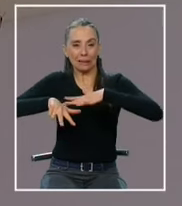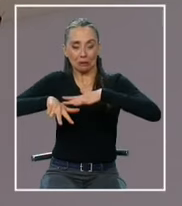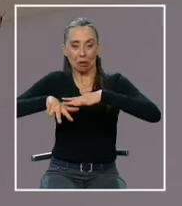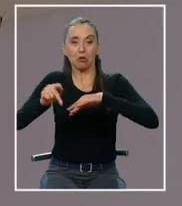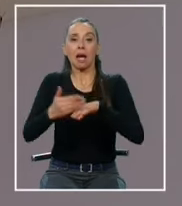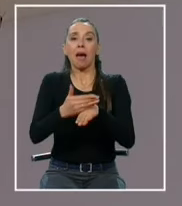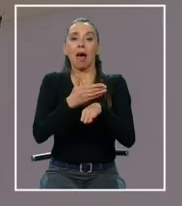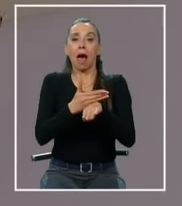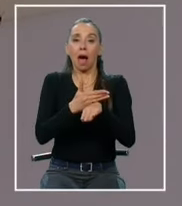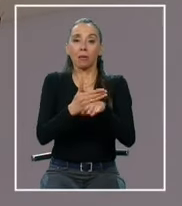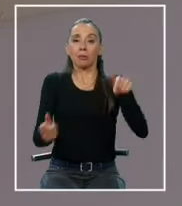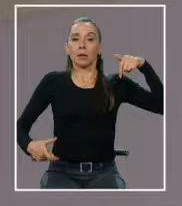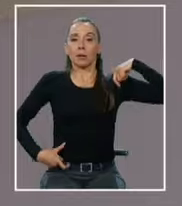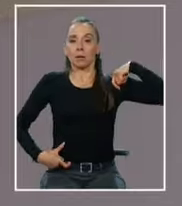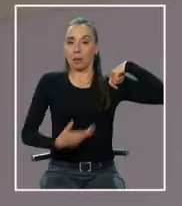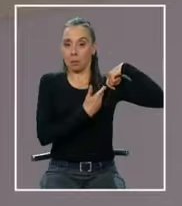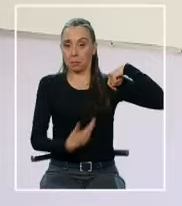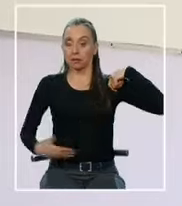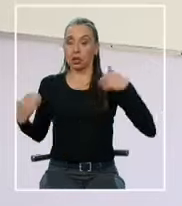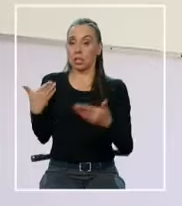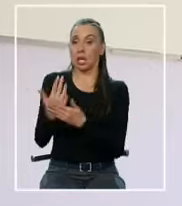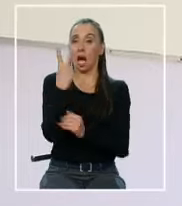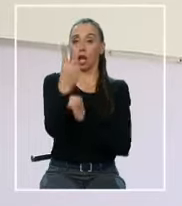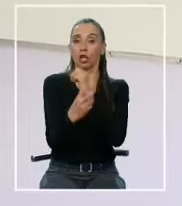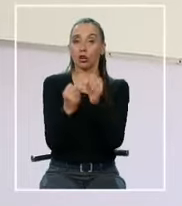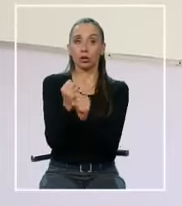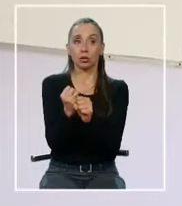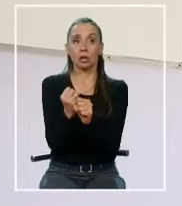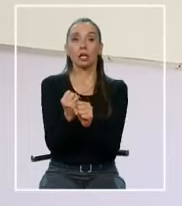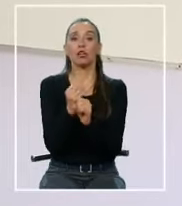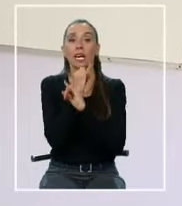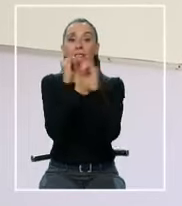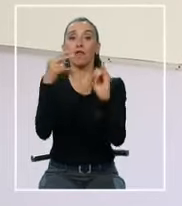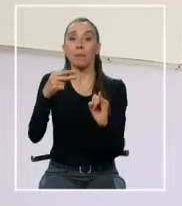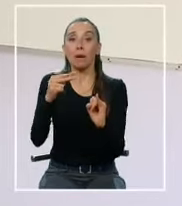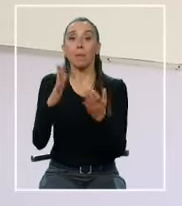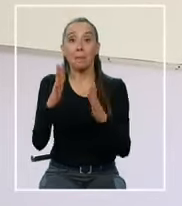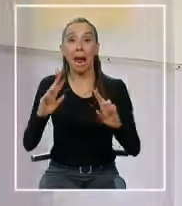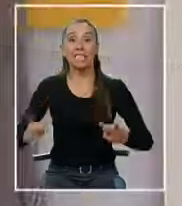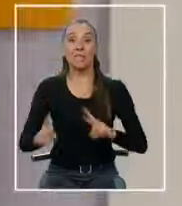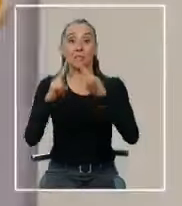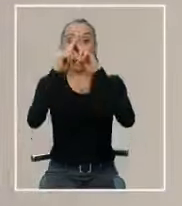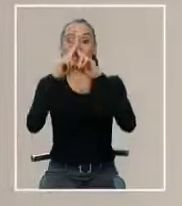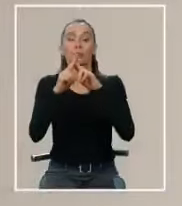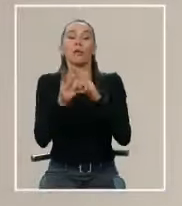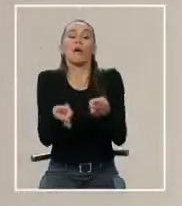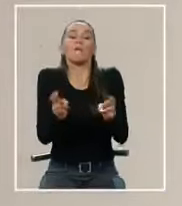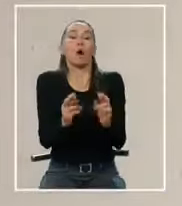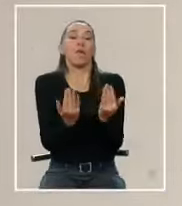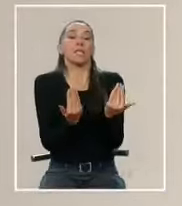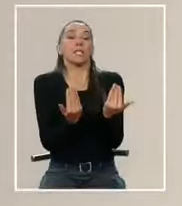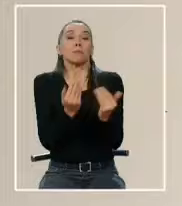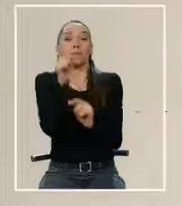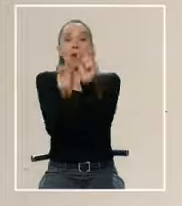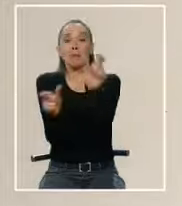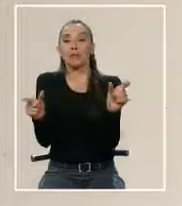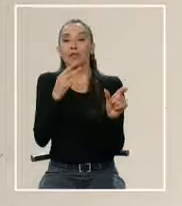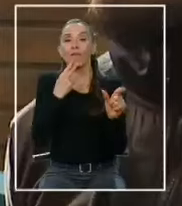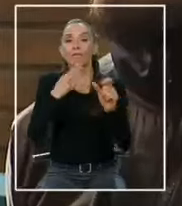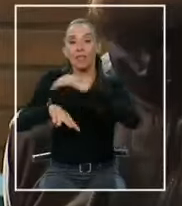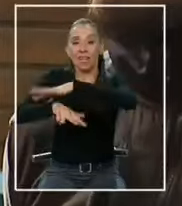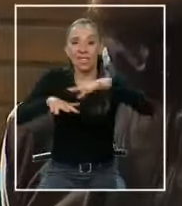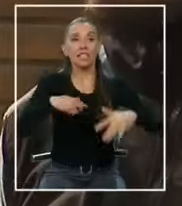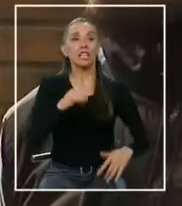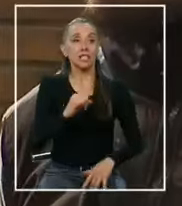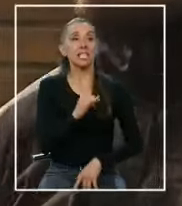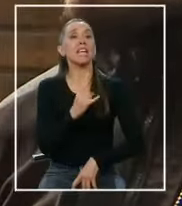sí, antes de asumir. 2 años han pasado y las recientes noticias parecen traer una vez más la esperanza a la isla. Esperamos que sí, yo